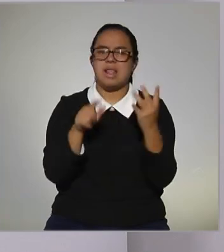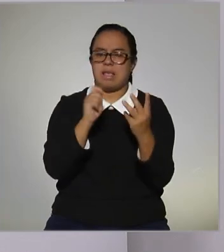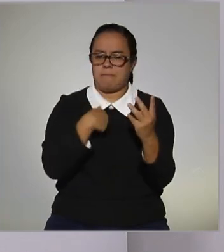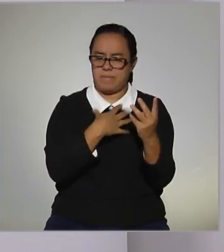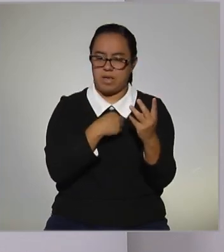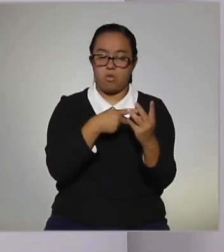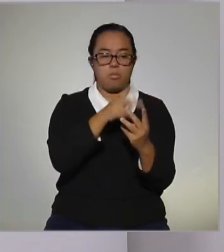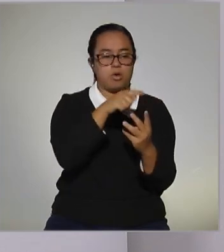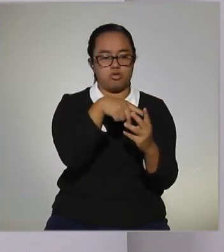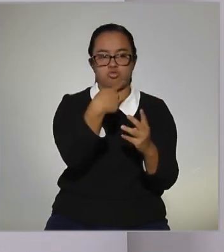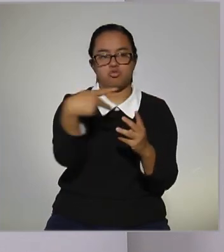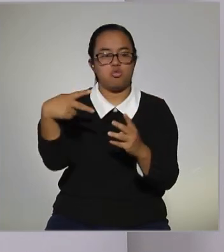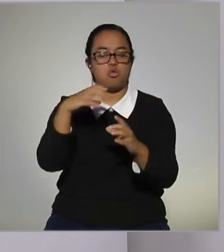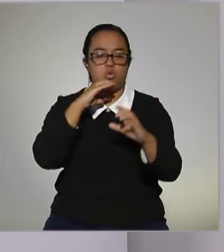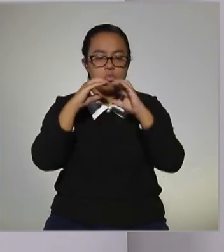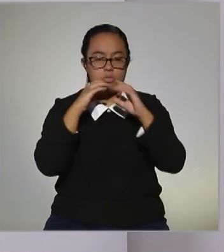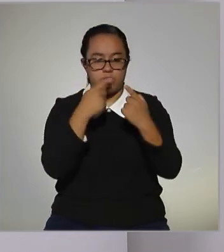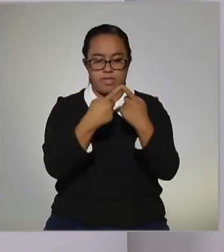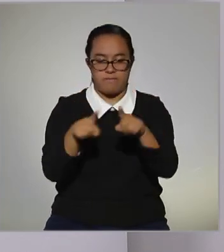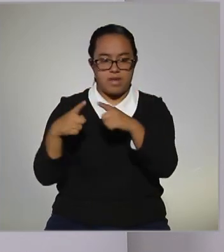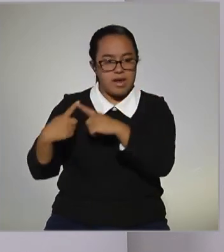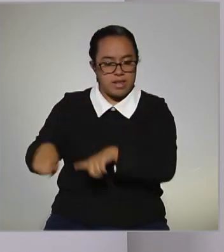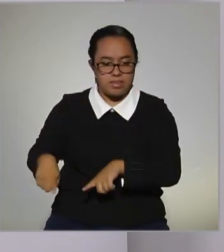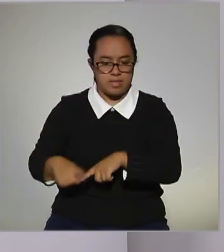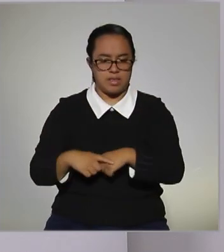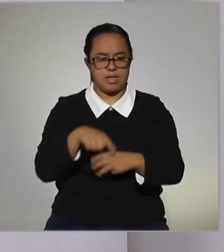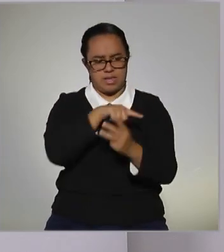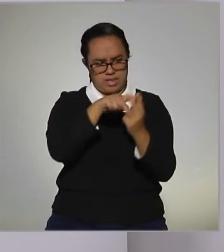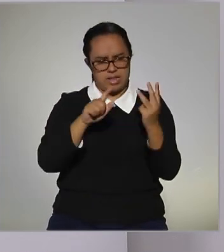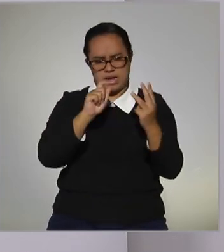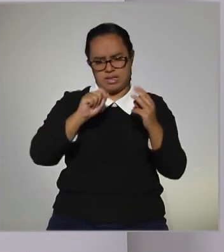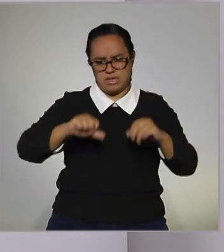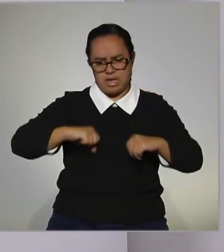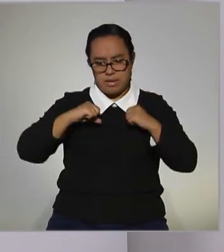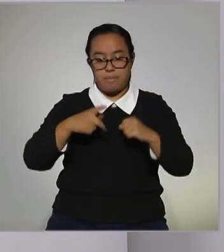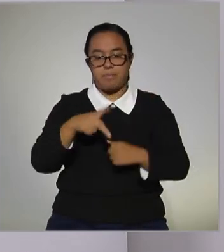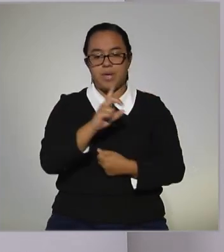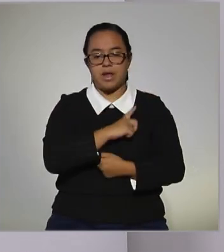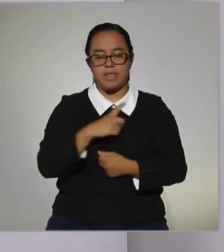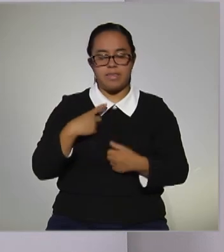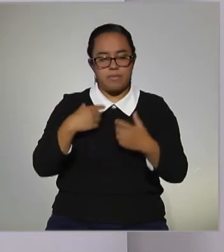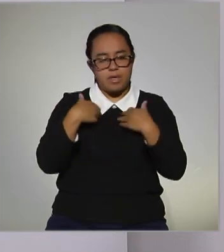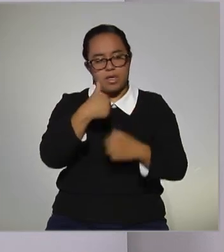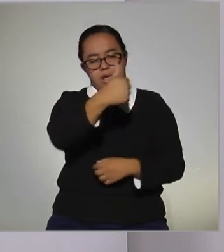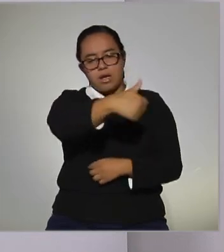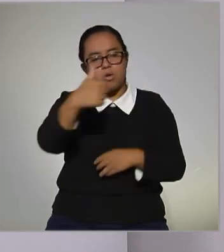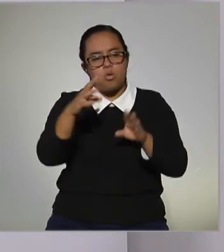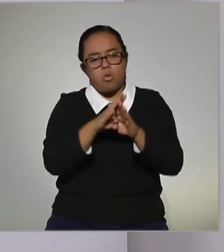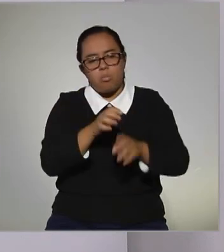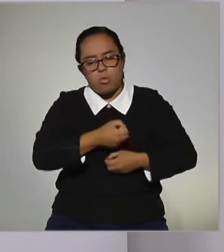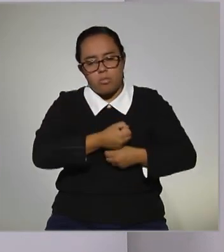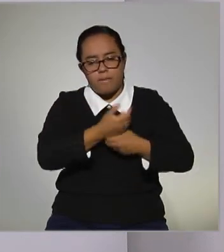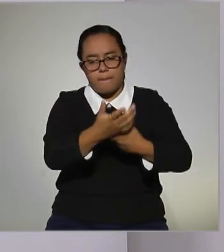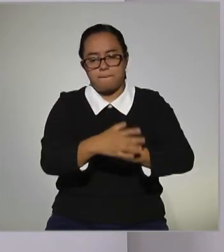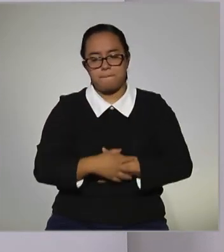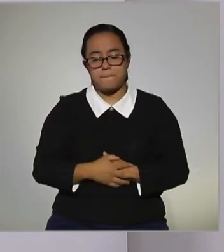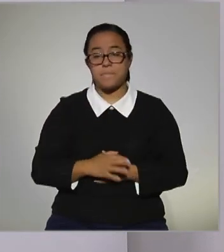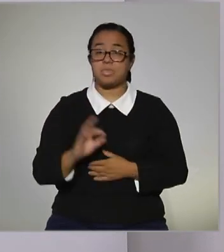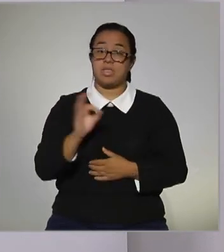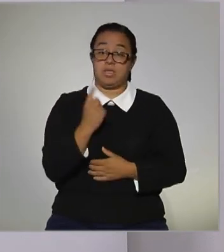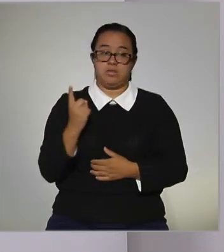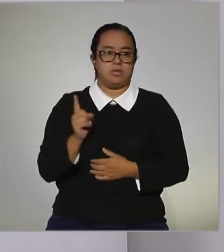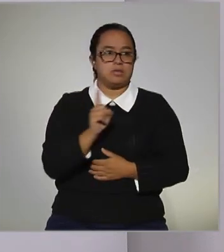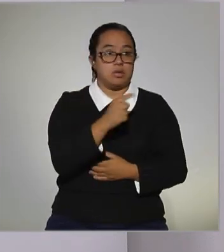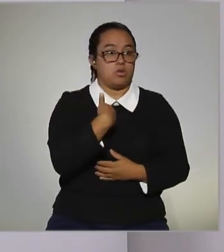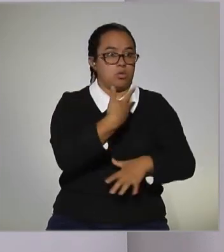tener lenguajes diferentes, aunque sean adolescentes los tres, ¿no? Tener la capacidad de entender el lenguaje de cada uno. A lo mejor uno no es muy apto para hablar, ¿no?